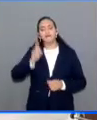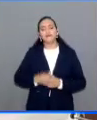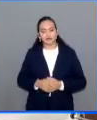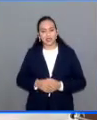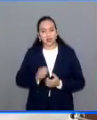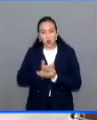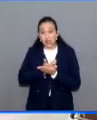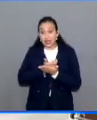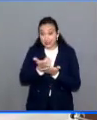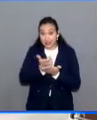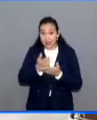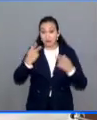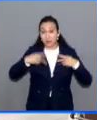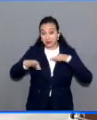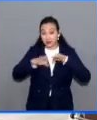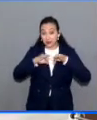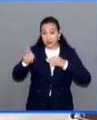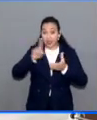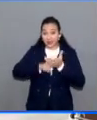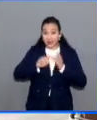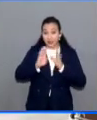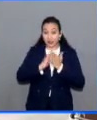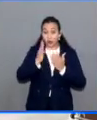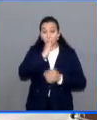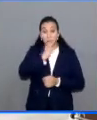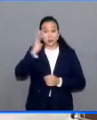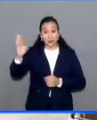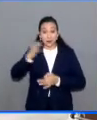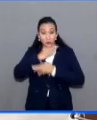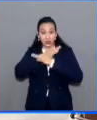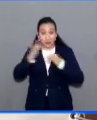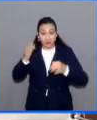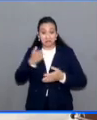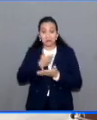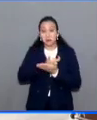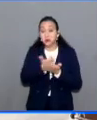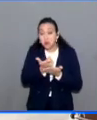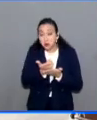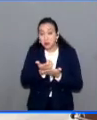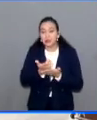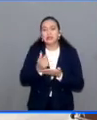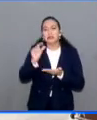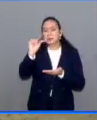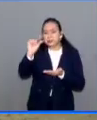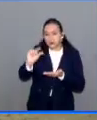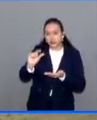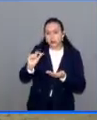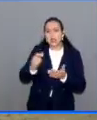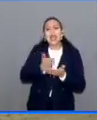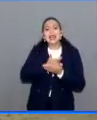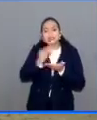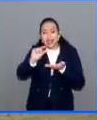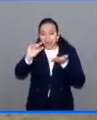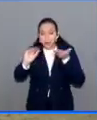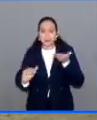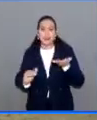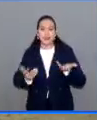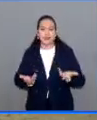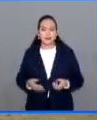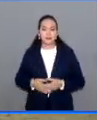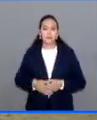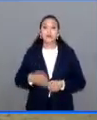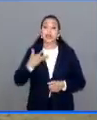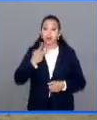los trabajadores en las bibliotecas públicas de la capital está por debajo del salario mínimo. Contamos con 3 niveles